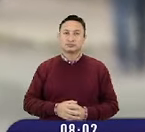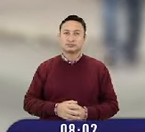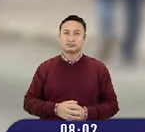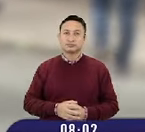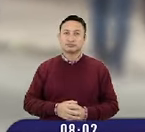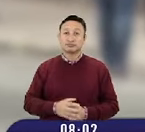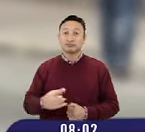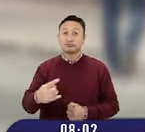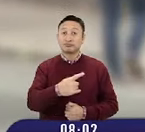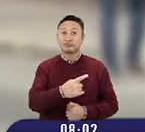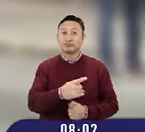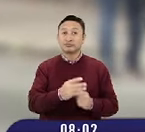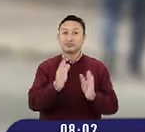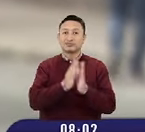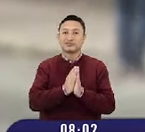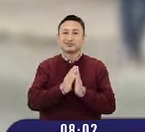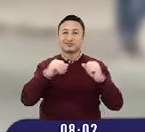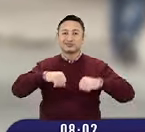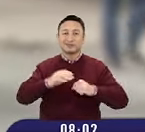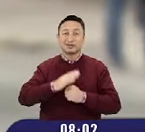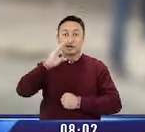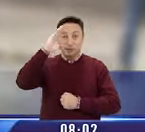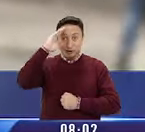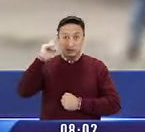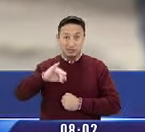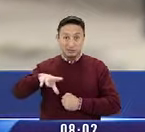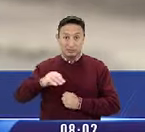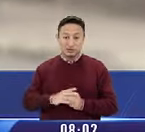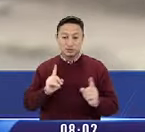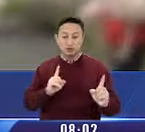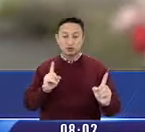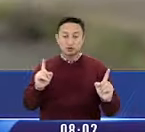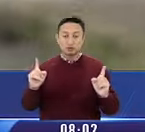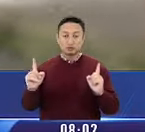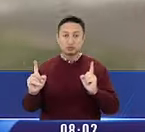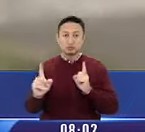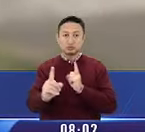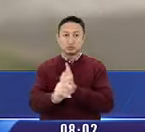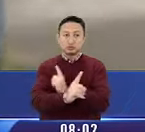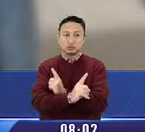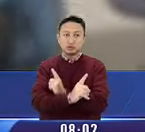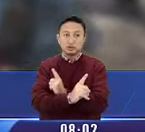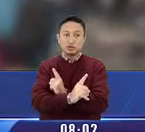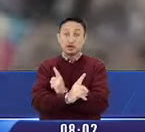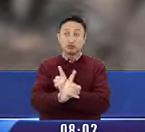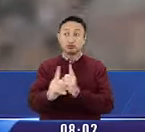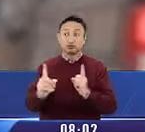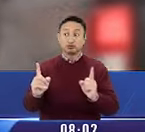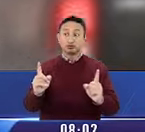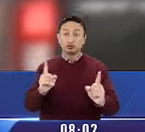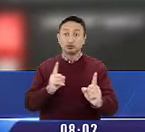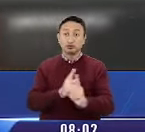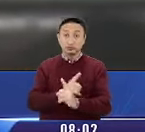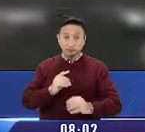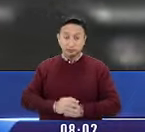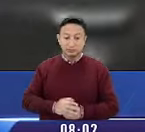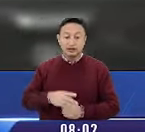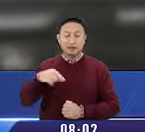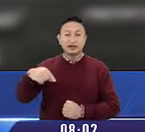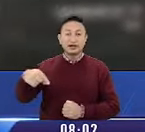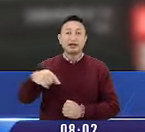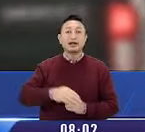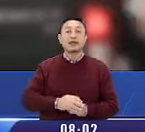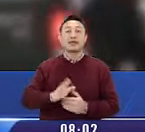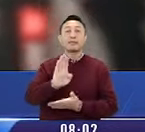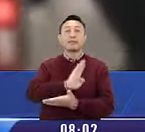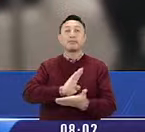Parecería que los antisociales están jugando al gato y el ratón con los uniformados. Aprovechan que la zona de vigilancia de la Facultad de Medicina en el barrio El